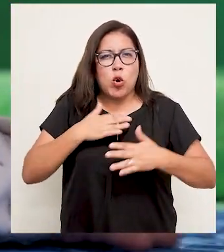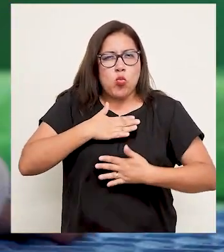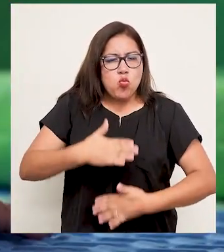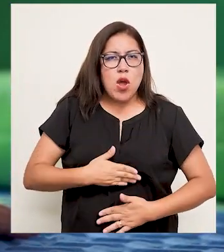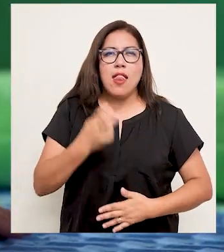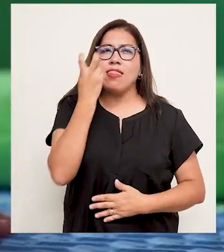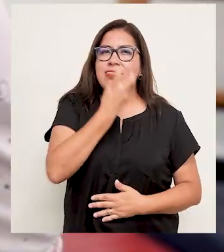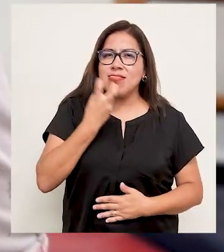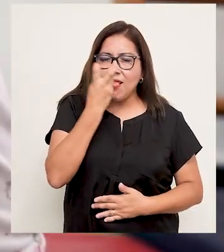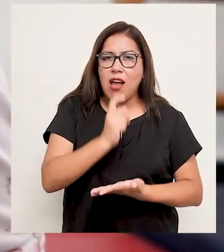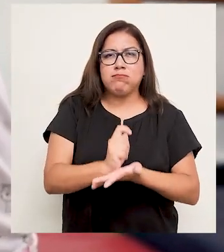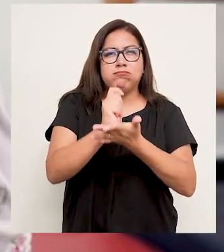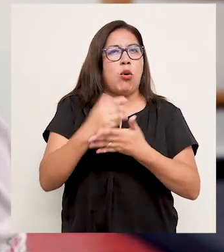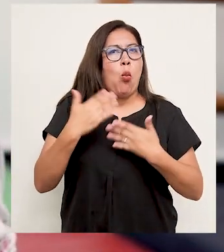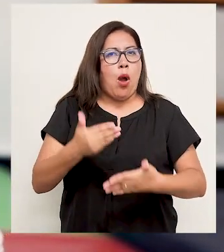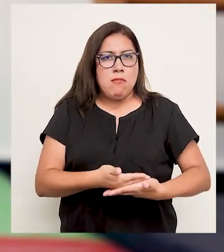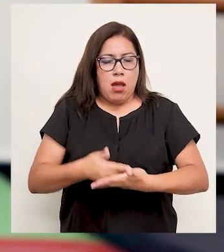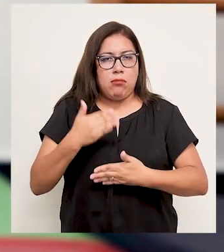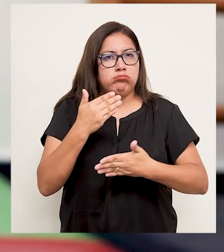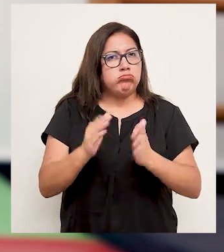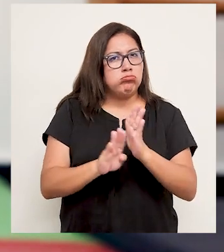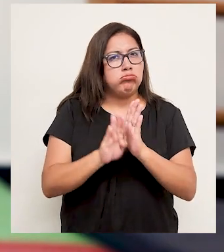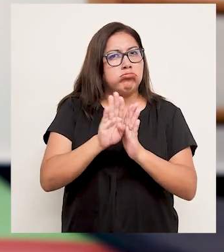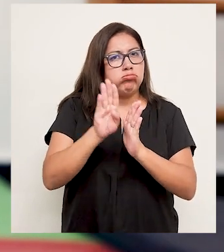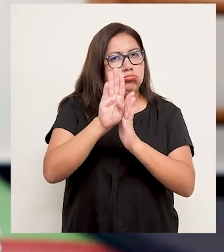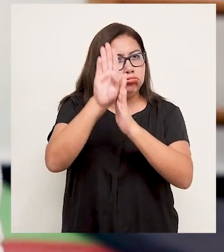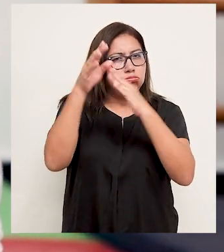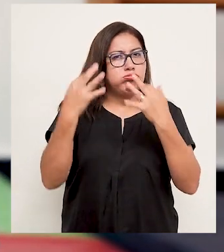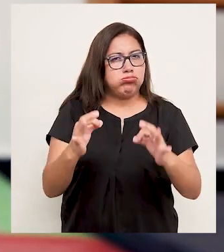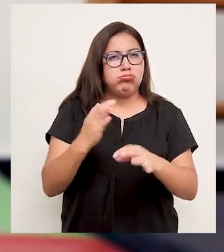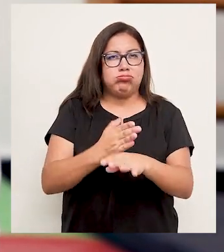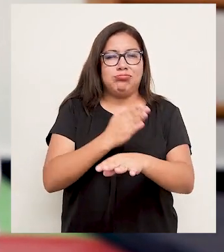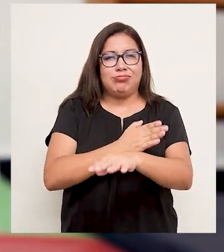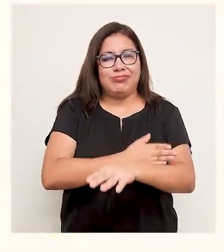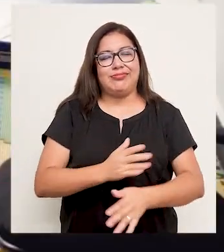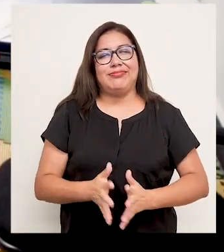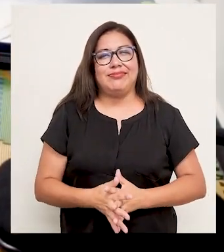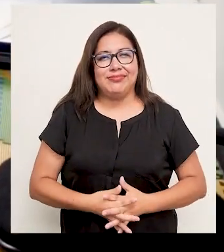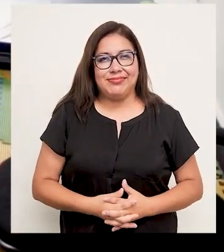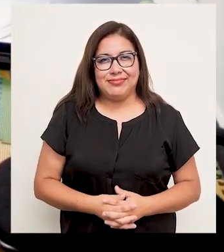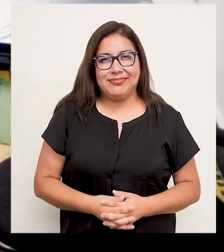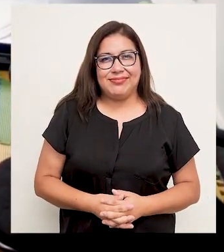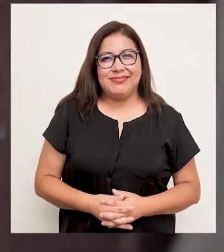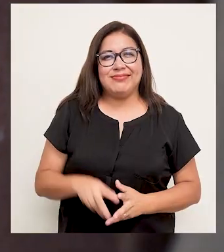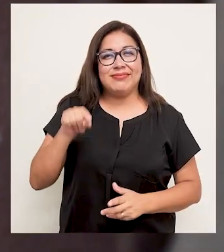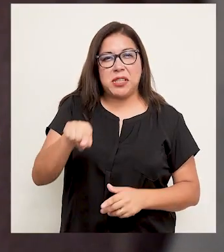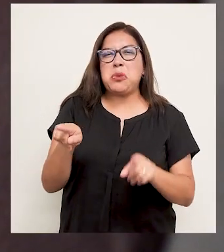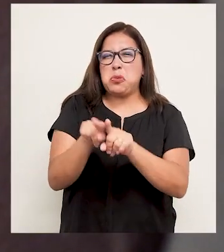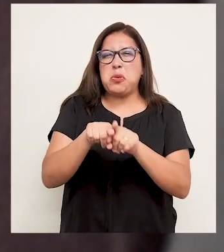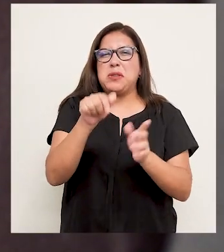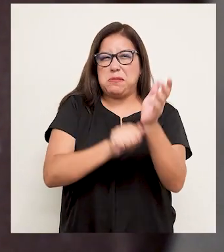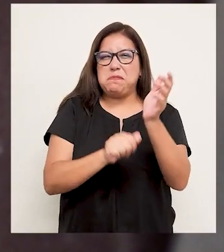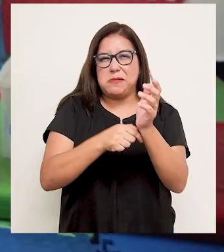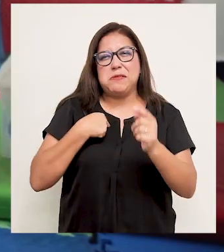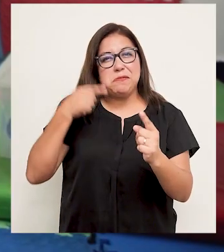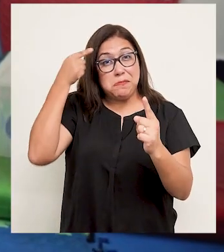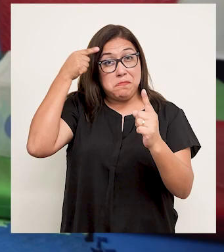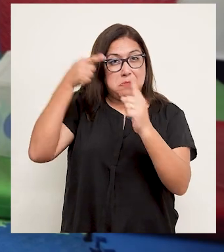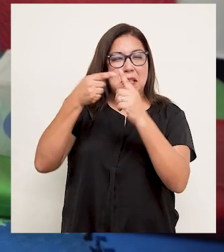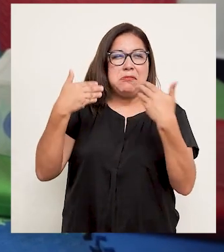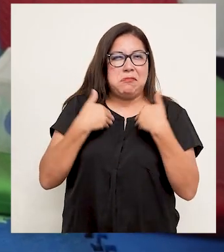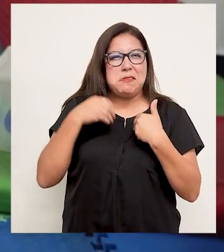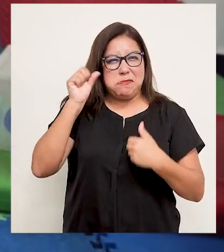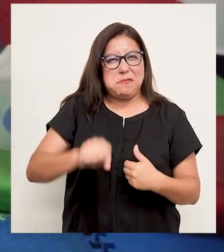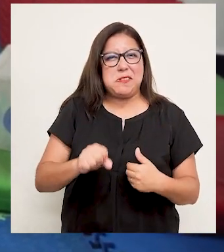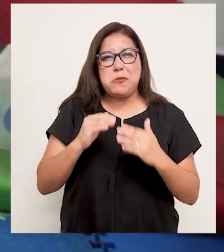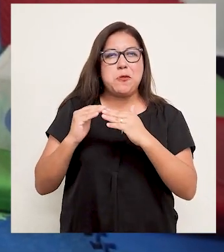terapia de lenguaje, y mi bebé ha avanzado bastante, bastante en esas terapias. Ella va a ser como sus hermanos, yo tengo esa meta y esa